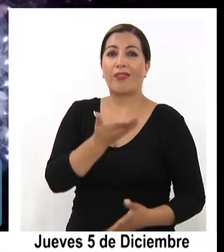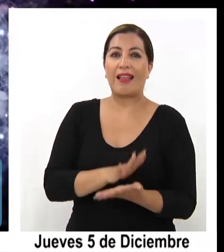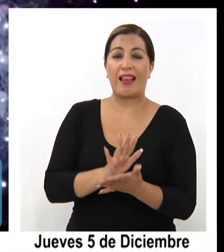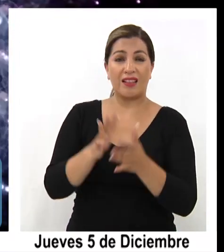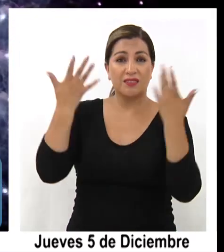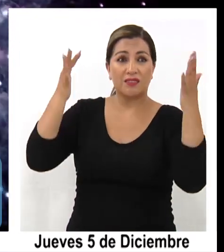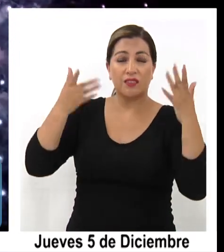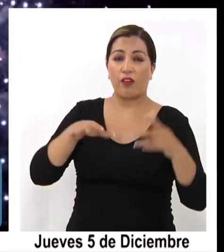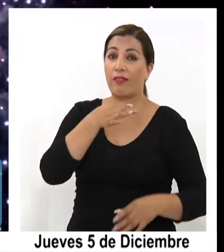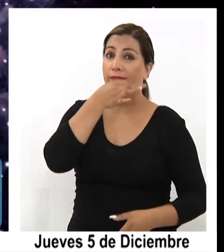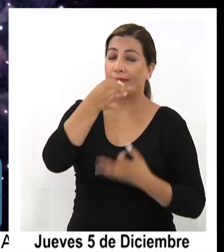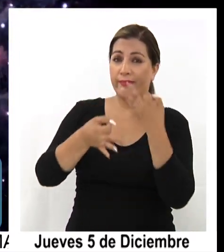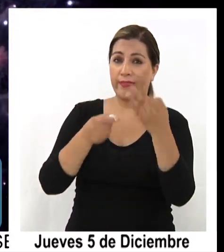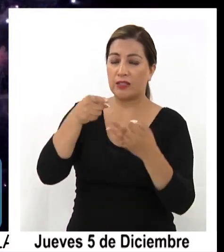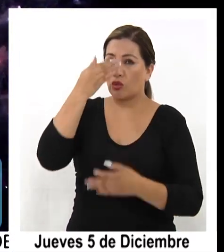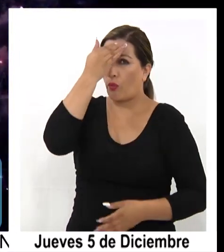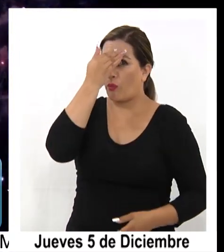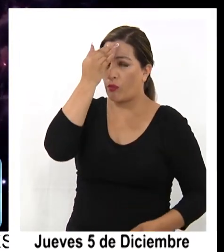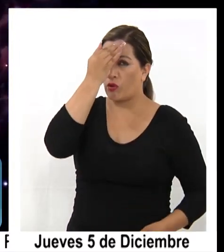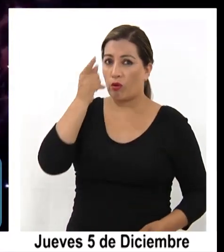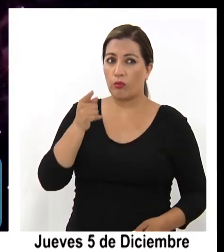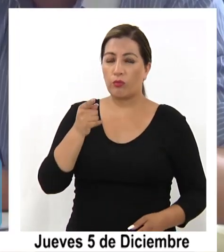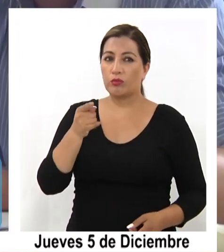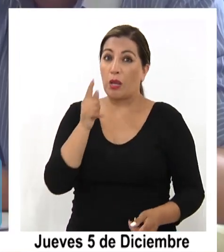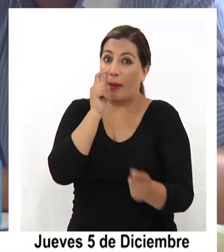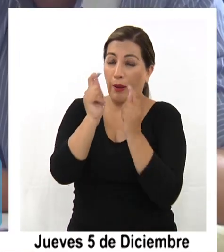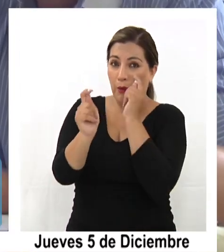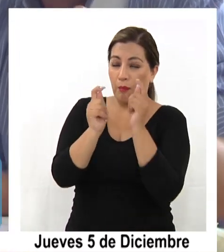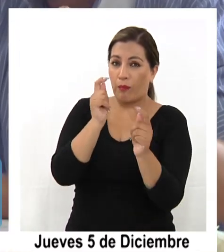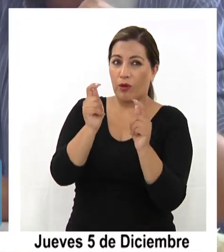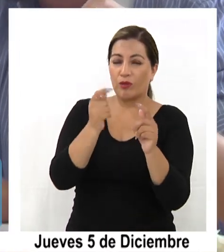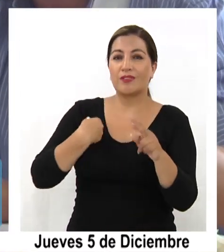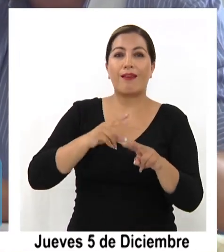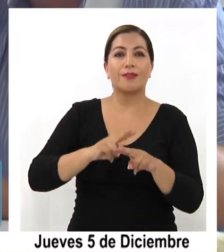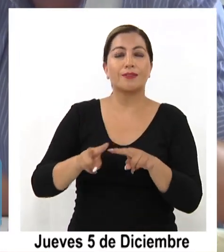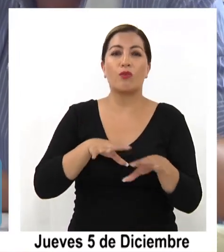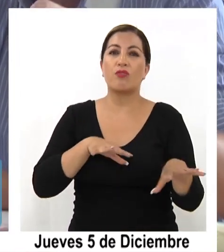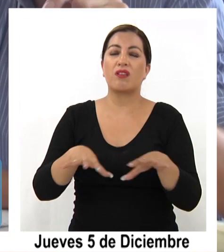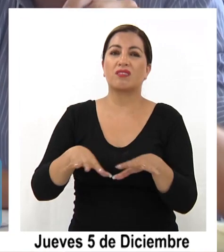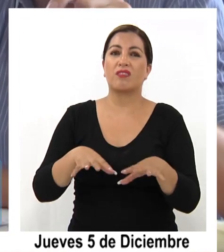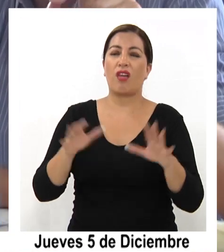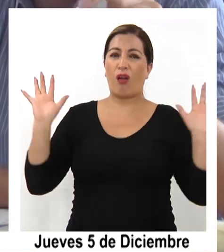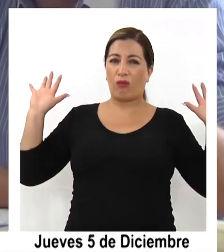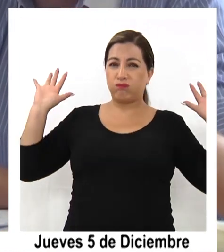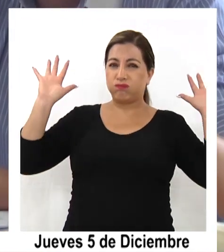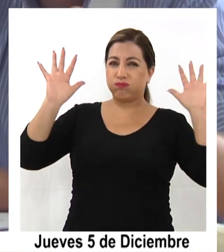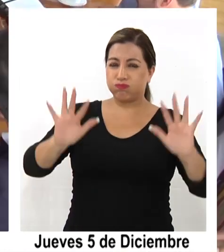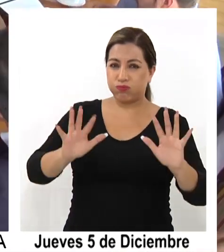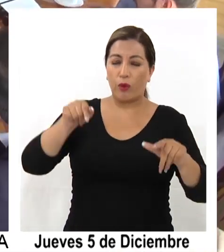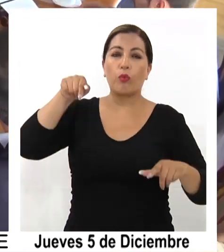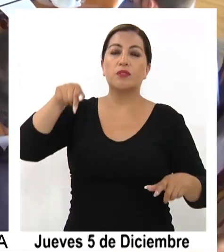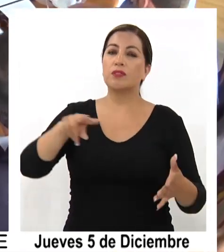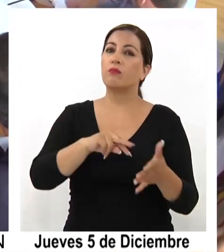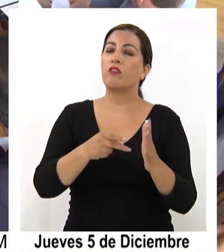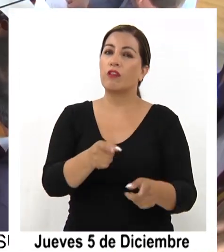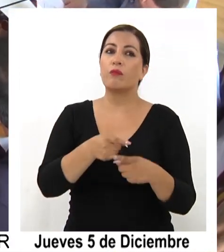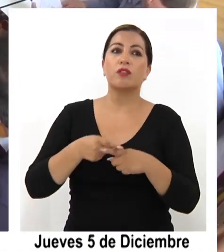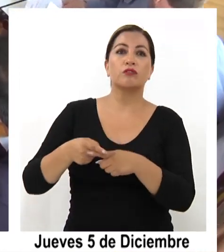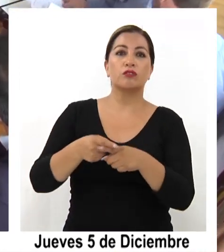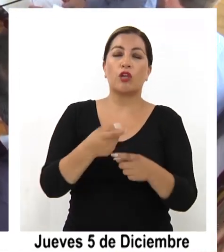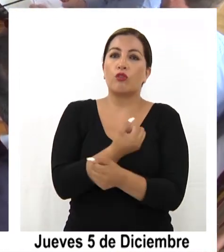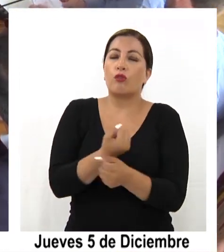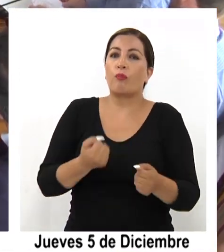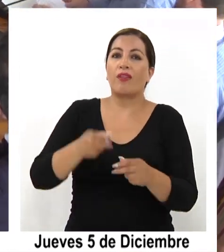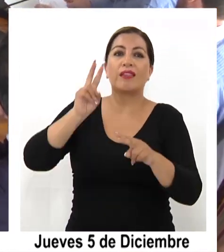celebración manifestaron su preocupación por los riesgos de realizar una actividad de tanta masividad, cuando la contingencia no